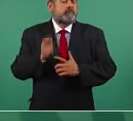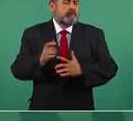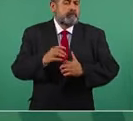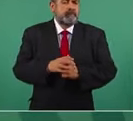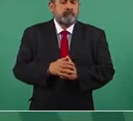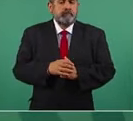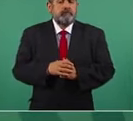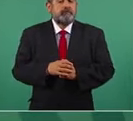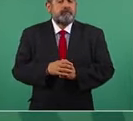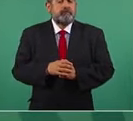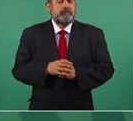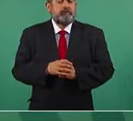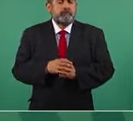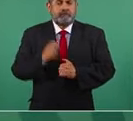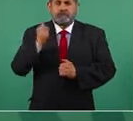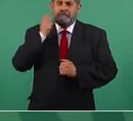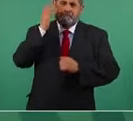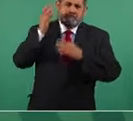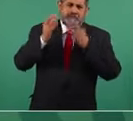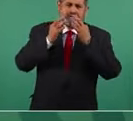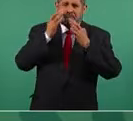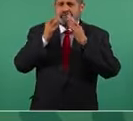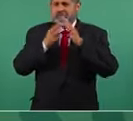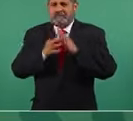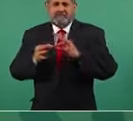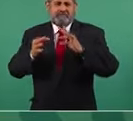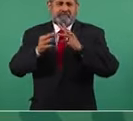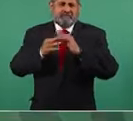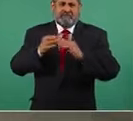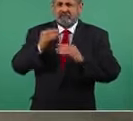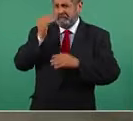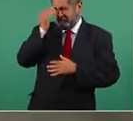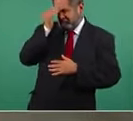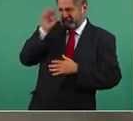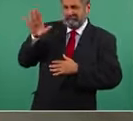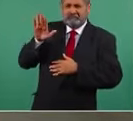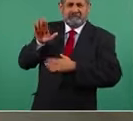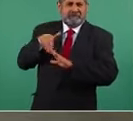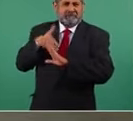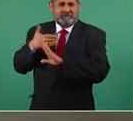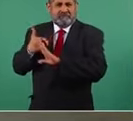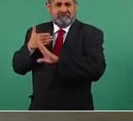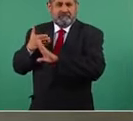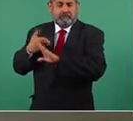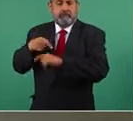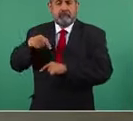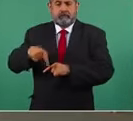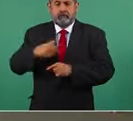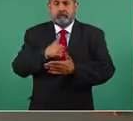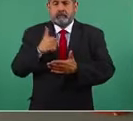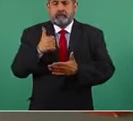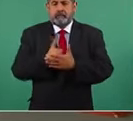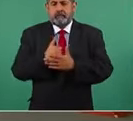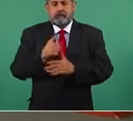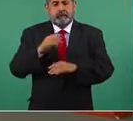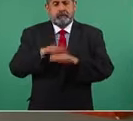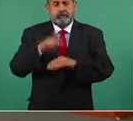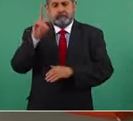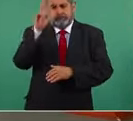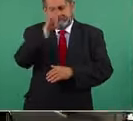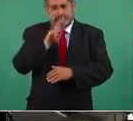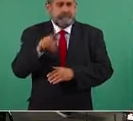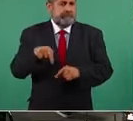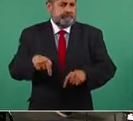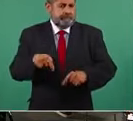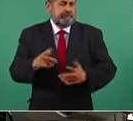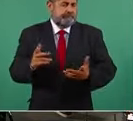de manipulación, la guerra sucia, sobre todo en la ciudad, y